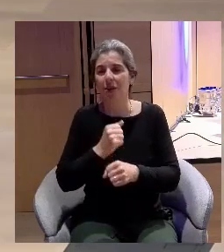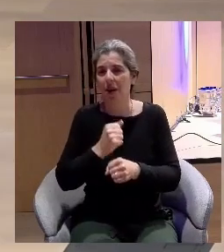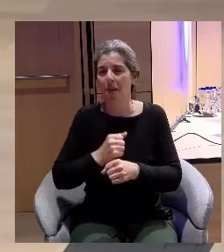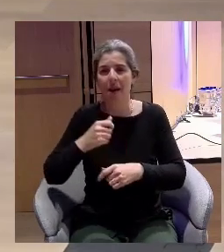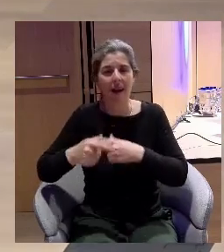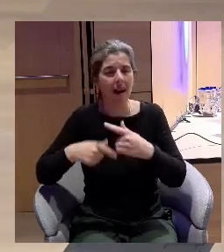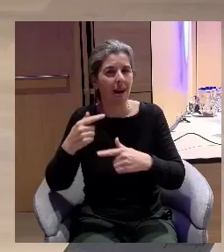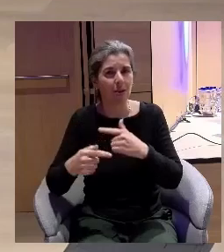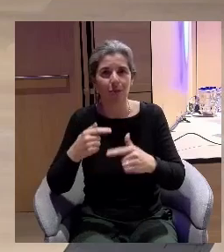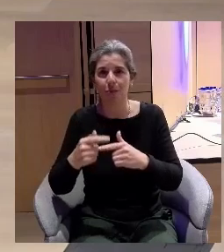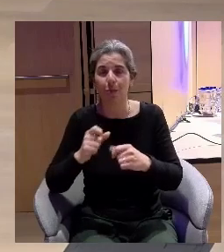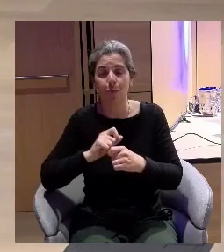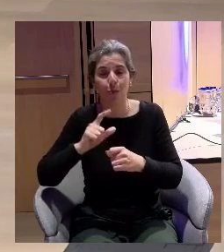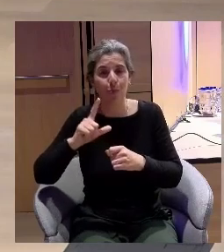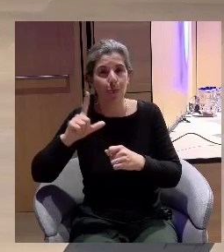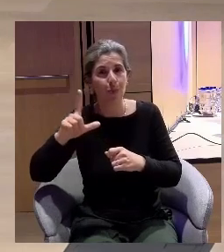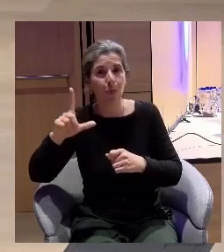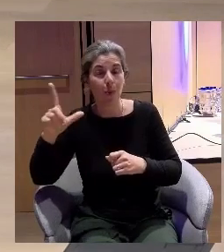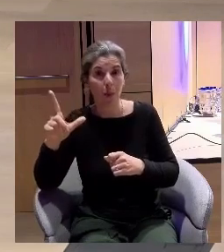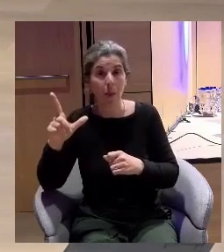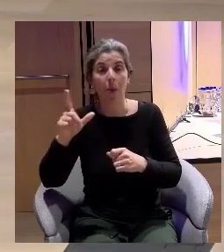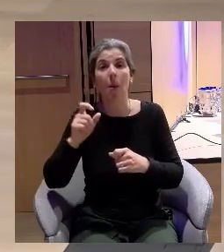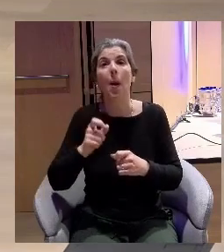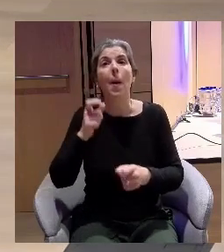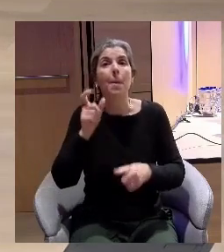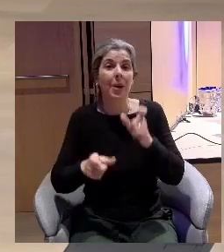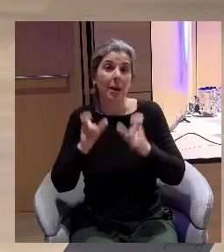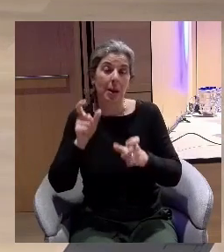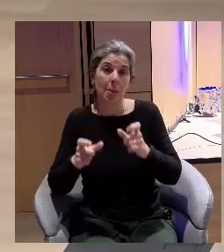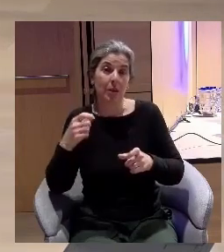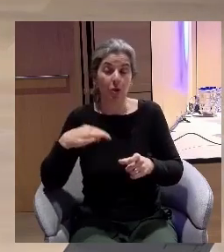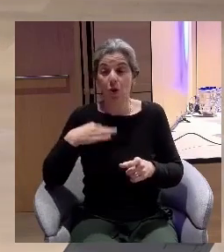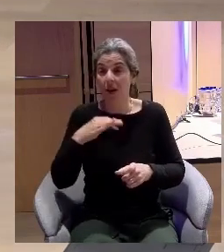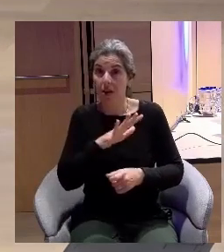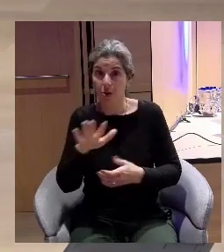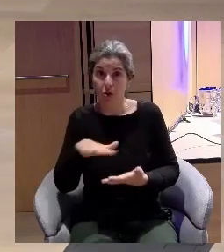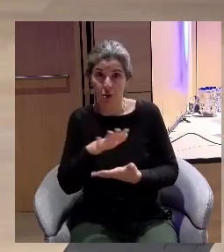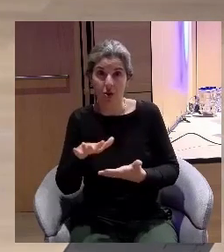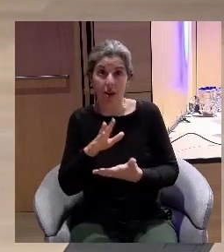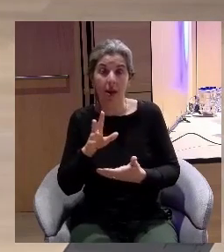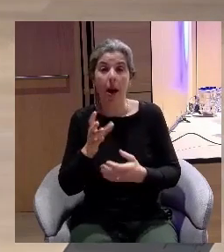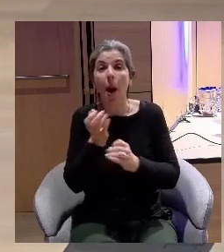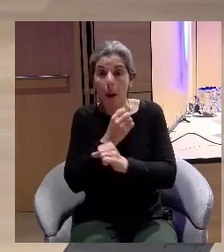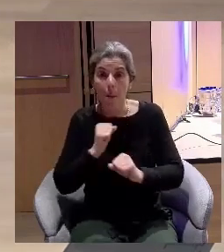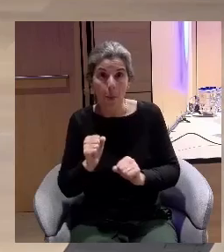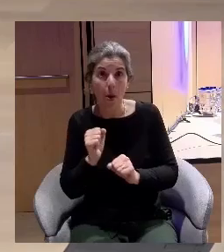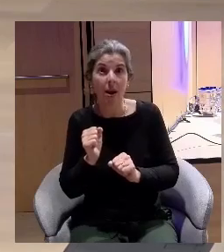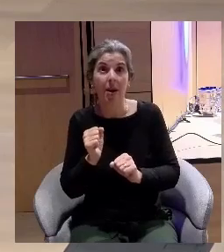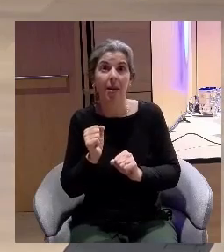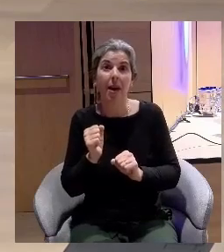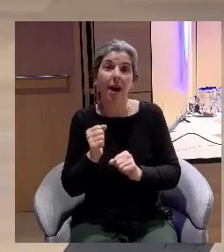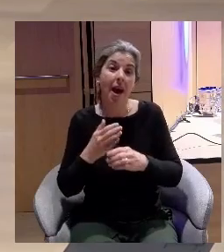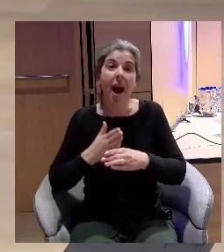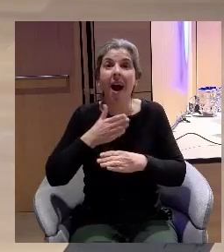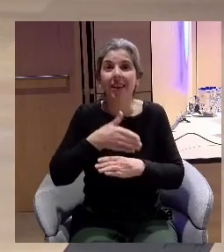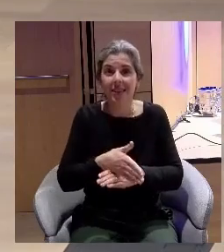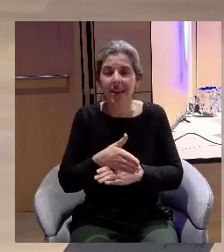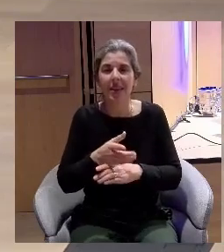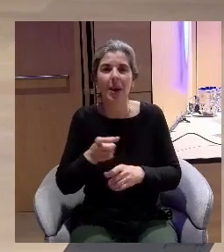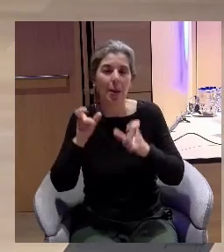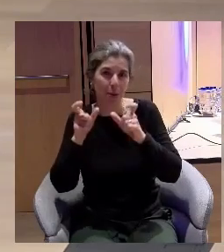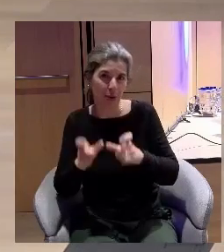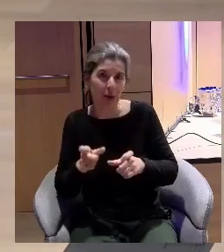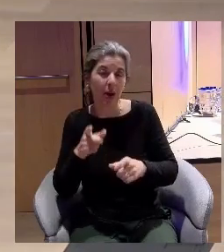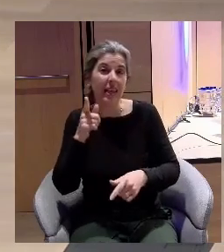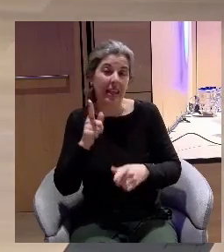por la ciudadanía, incluso, no necesariamente sociedad civil. Creo que eso es de lo más desafiante que encuentro para